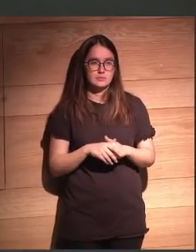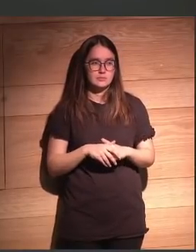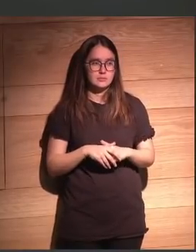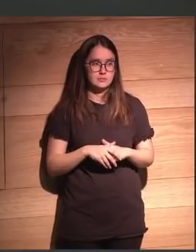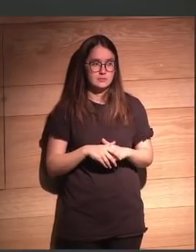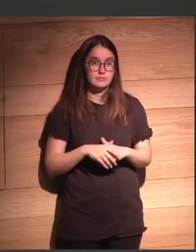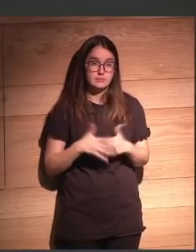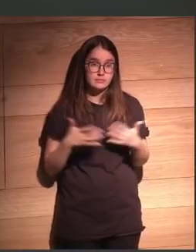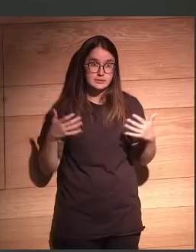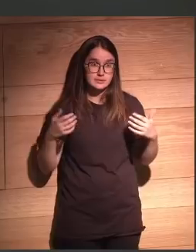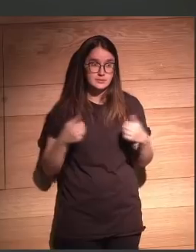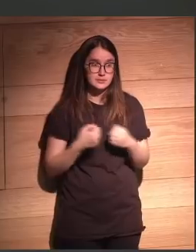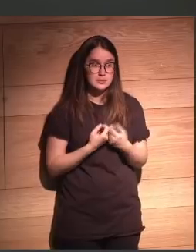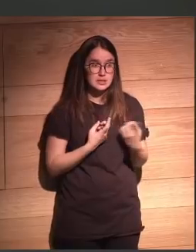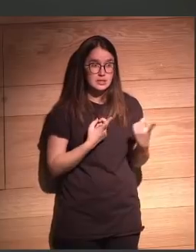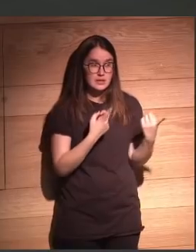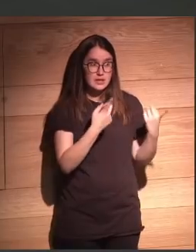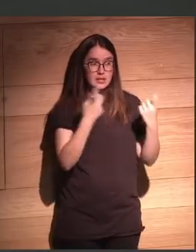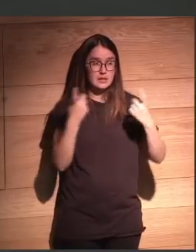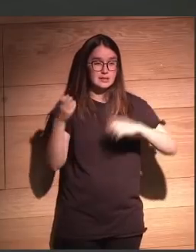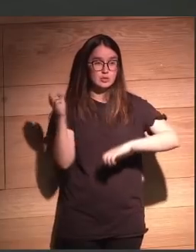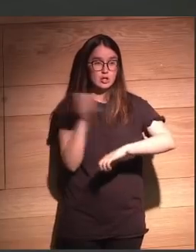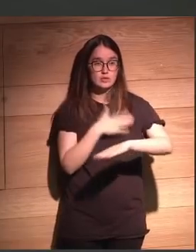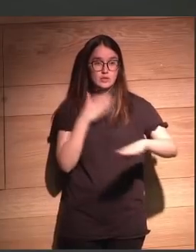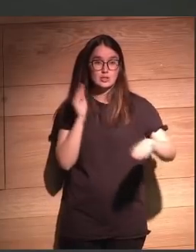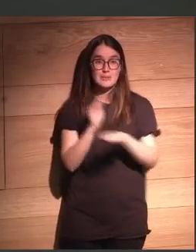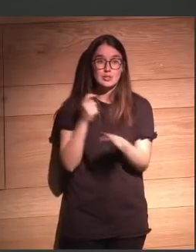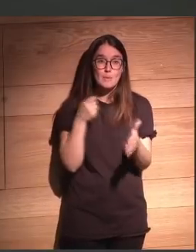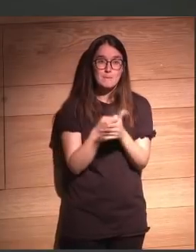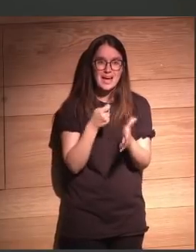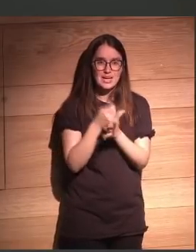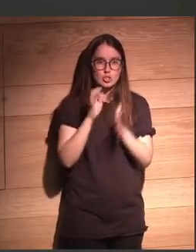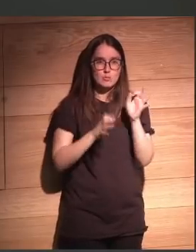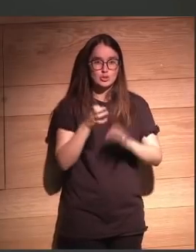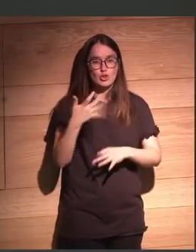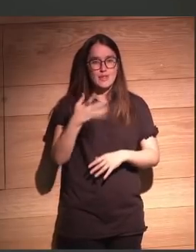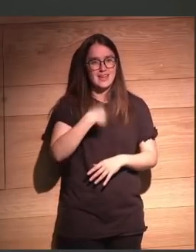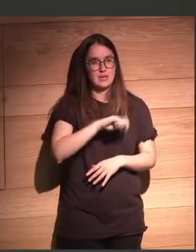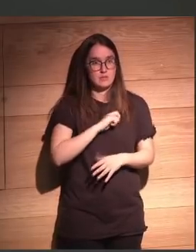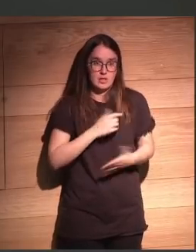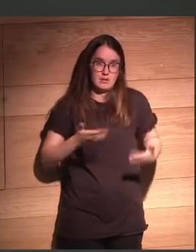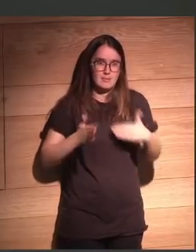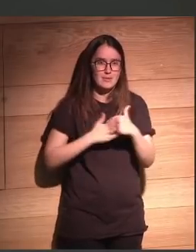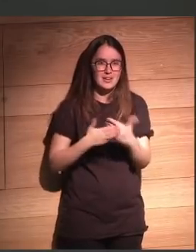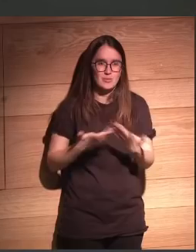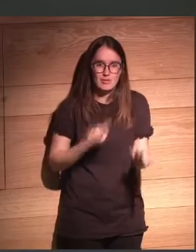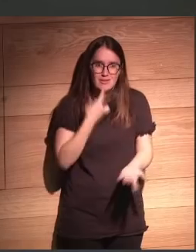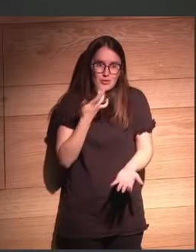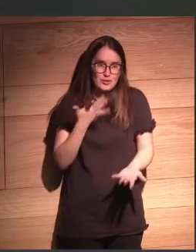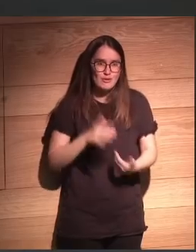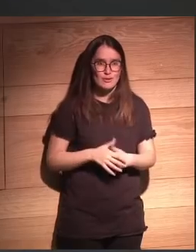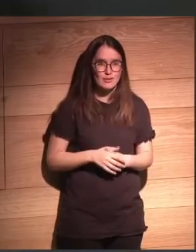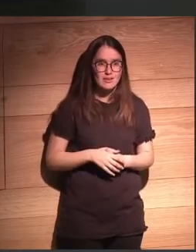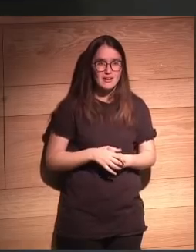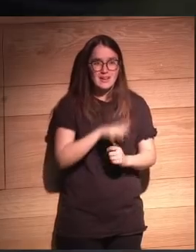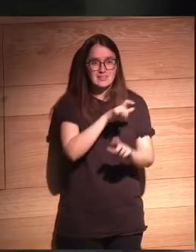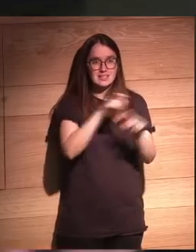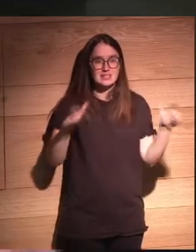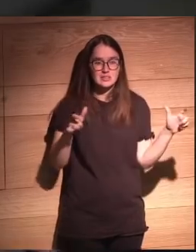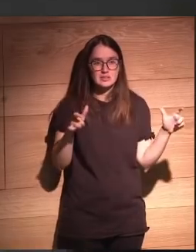En fin, necesitamos que los fondos de inversión paguen sus impuestos en España. Que menos, ¿no? Vamos, digo yo. Que esta